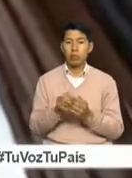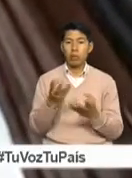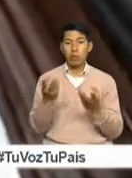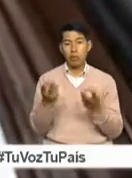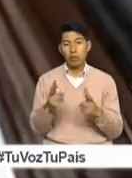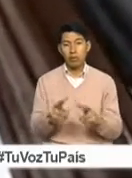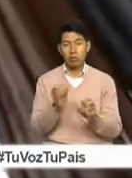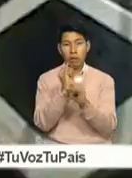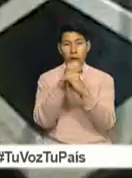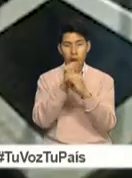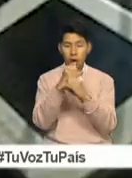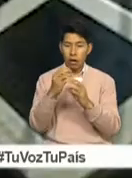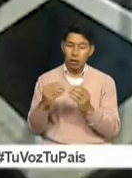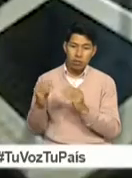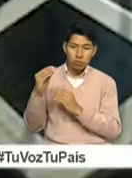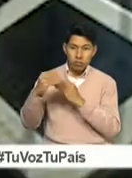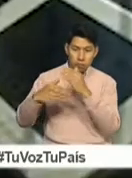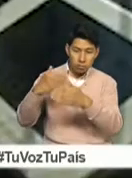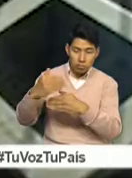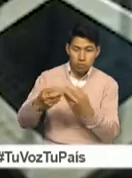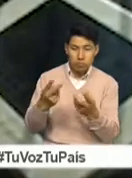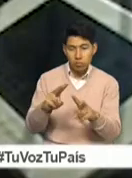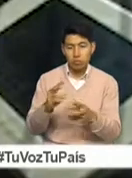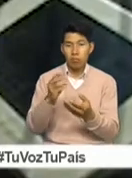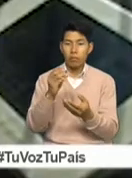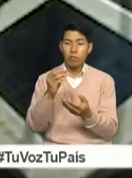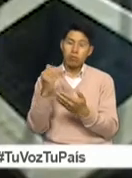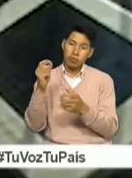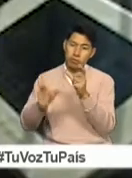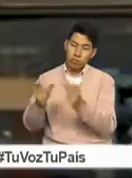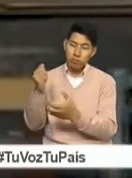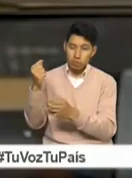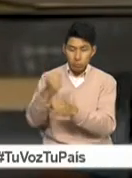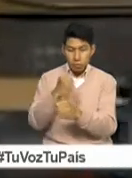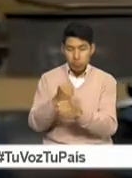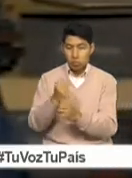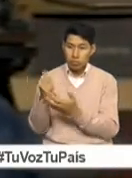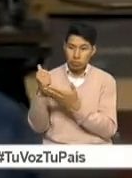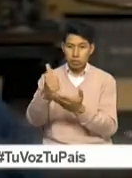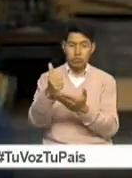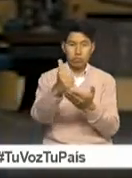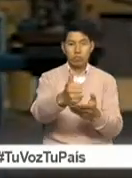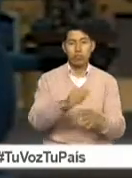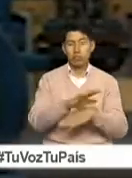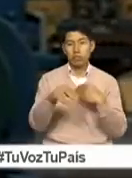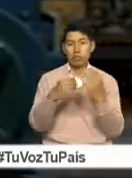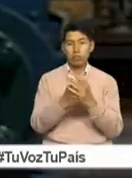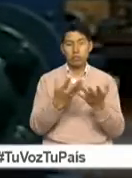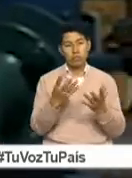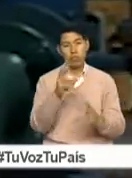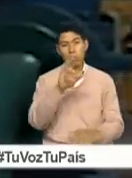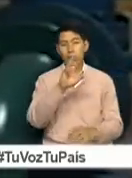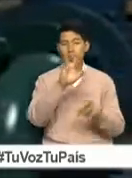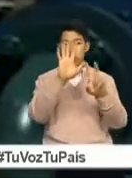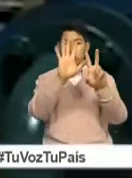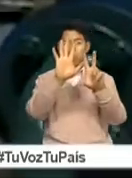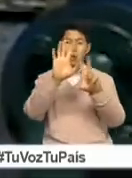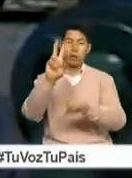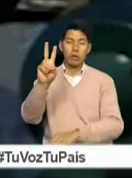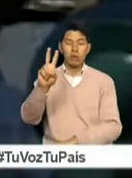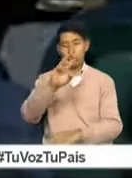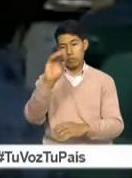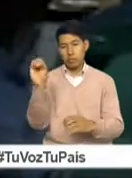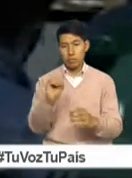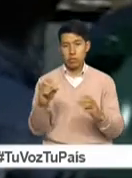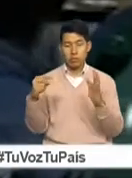paquetización es y en general prestación de servicios según hidrocarburos al menos del 80 y 2.5 por ciento del total de